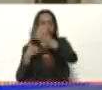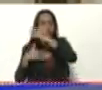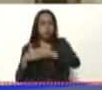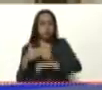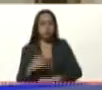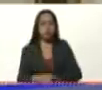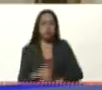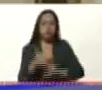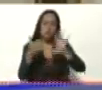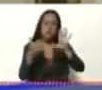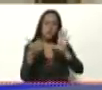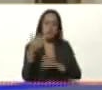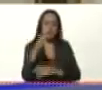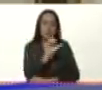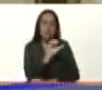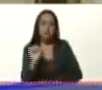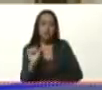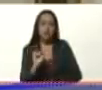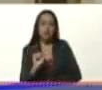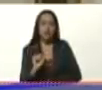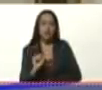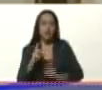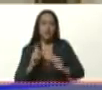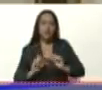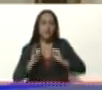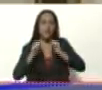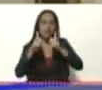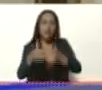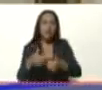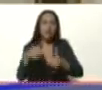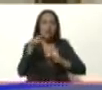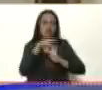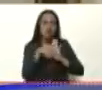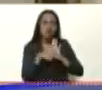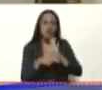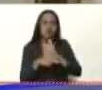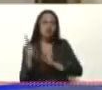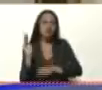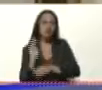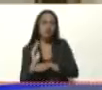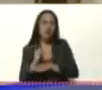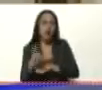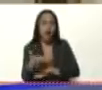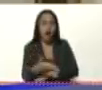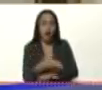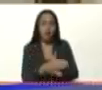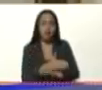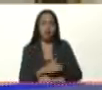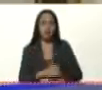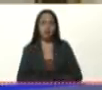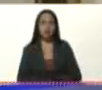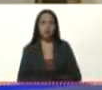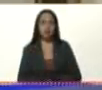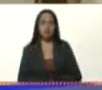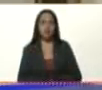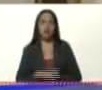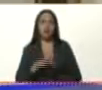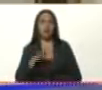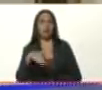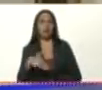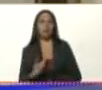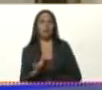el presidente Pedro Sánchez ha declarado hoy el estado de alarma y se dirigen hacia medidas